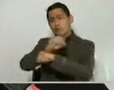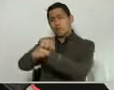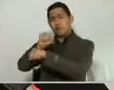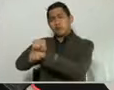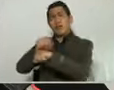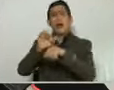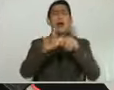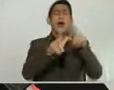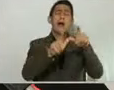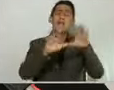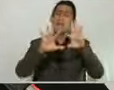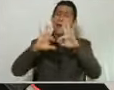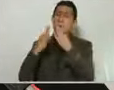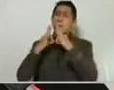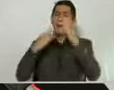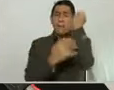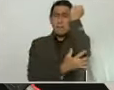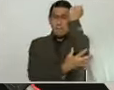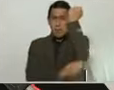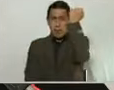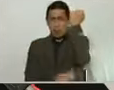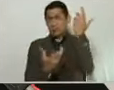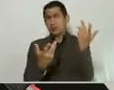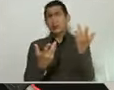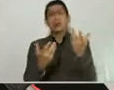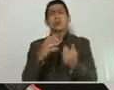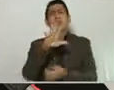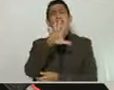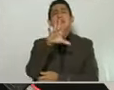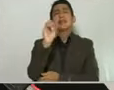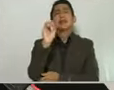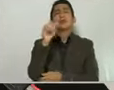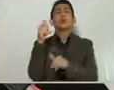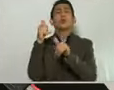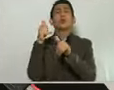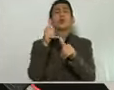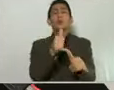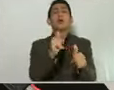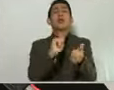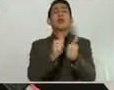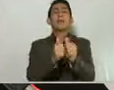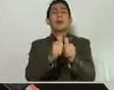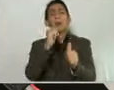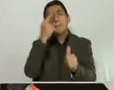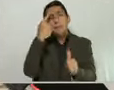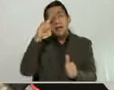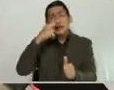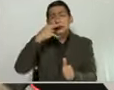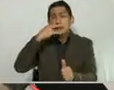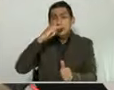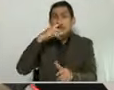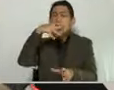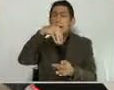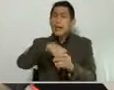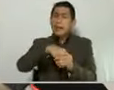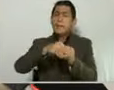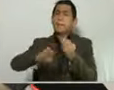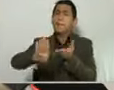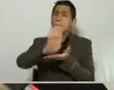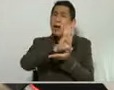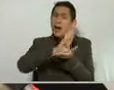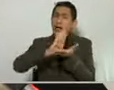las más de 50 complejos deportivos que hemos hecho para los chicos, también en el corazón de sectores muy